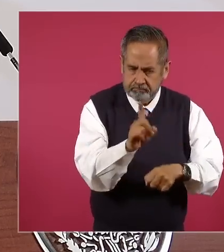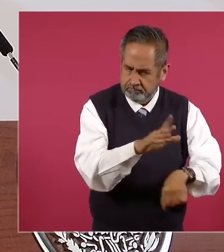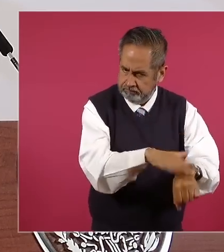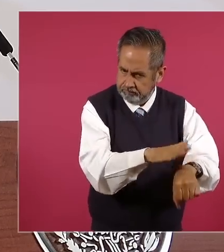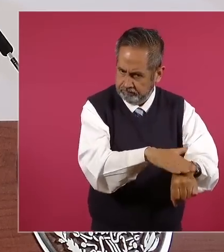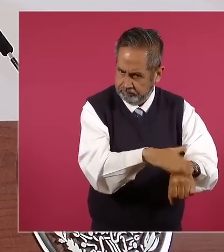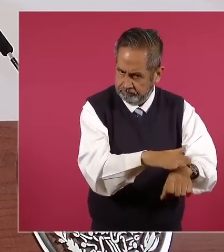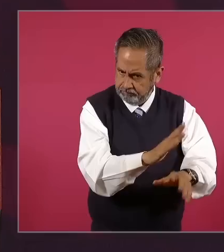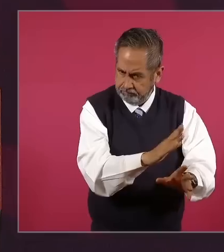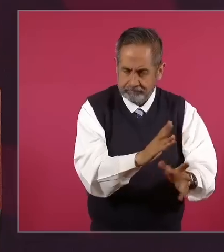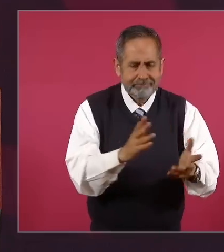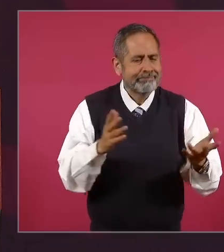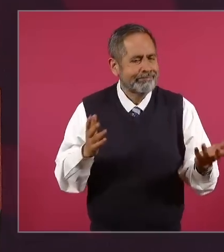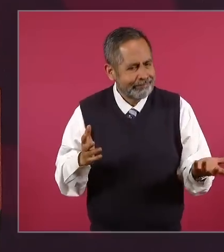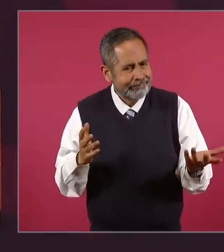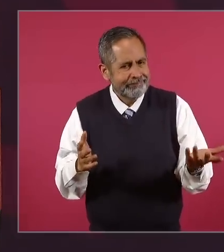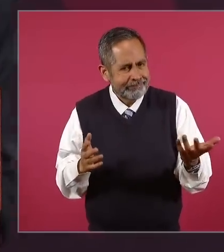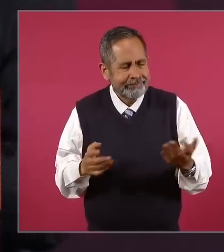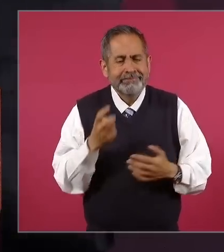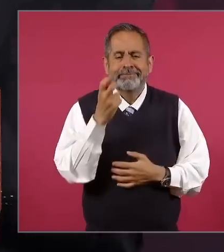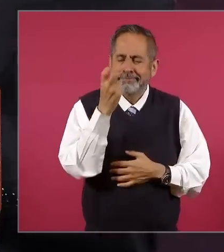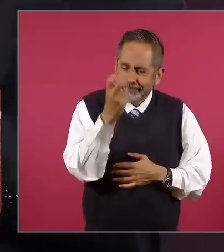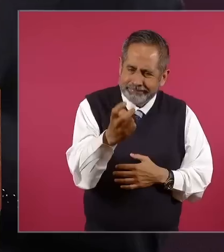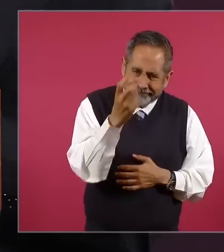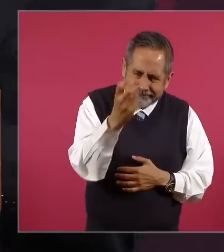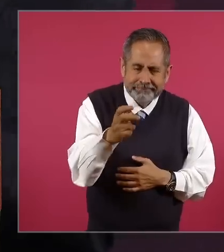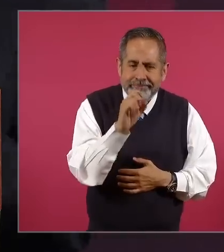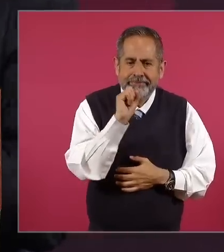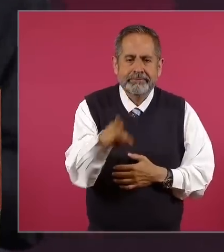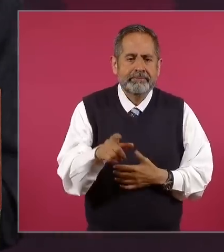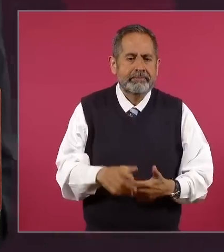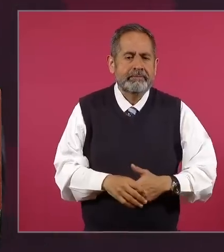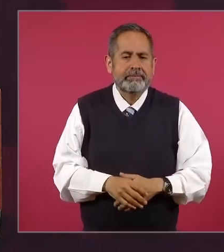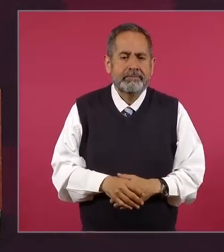Entonces, ver eso, incluso